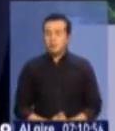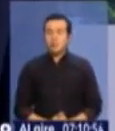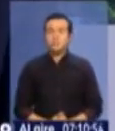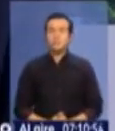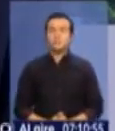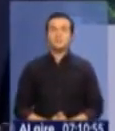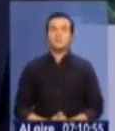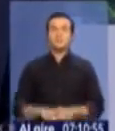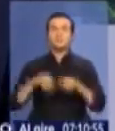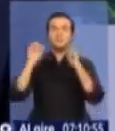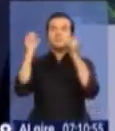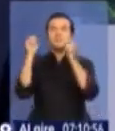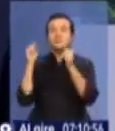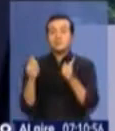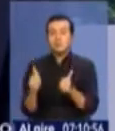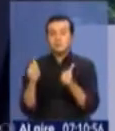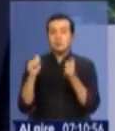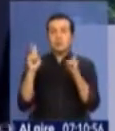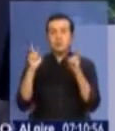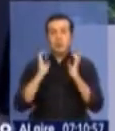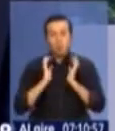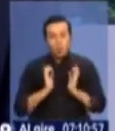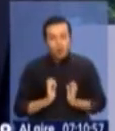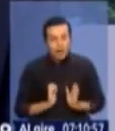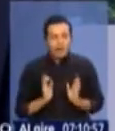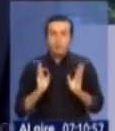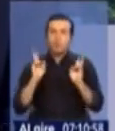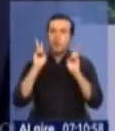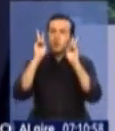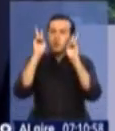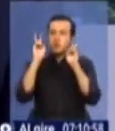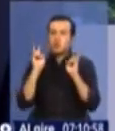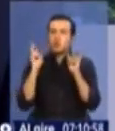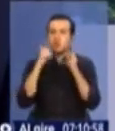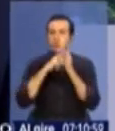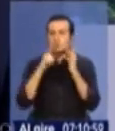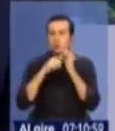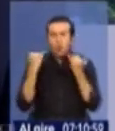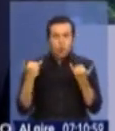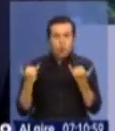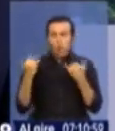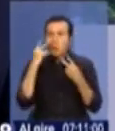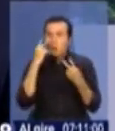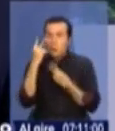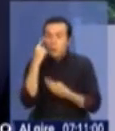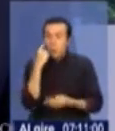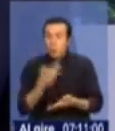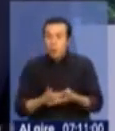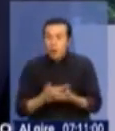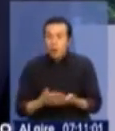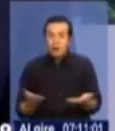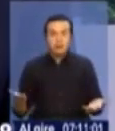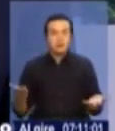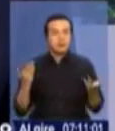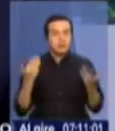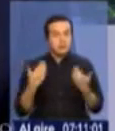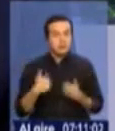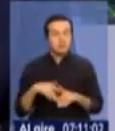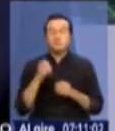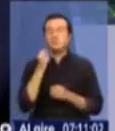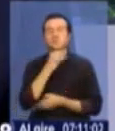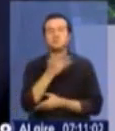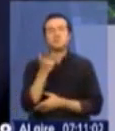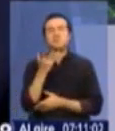artes que se hace con el cuerpo las artes que se puede en ese momento evidenciar y estamos hablando de d